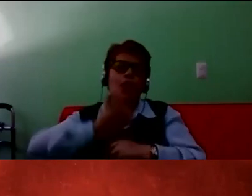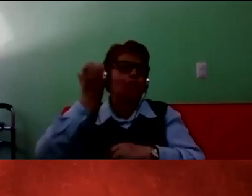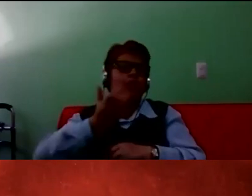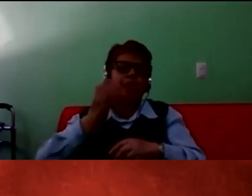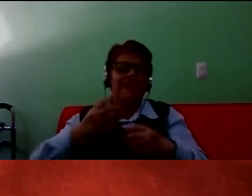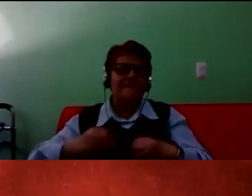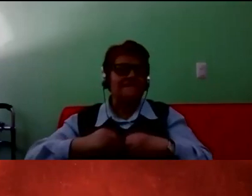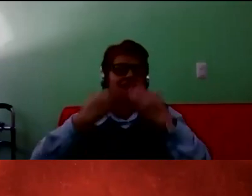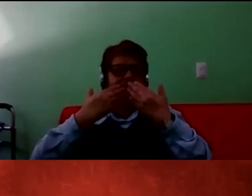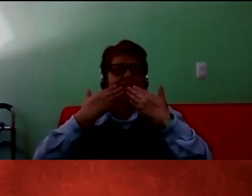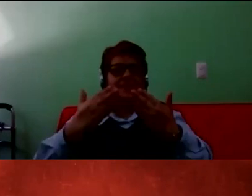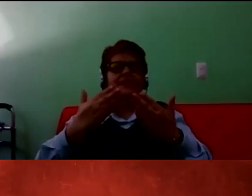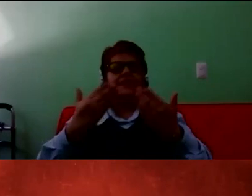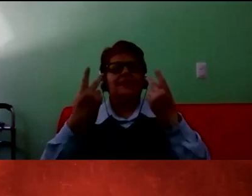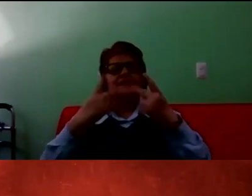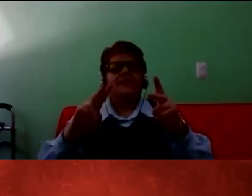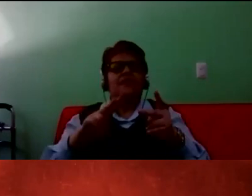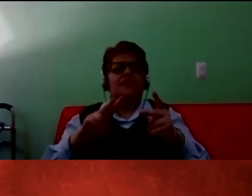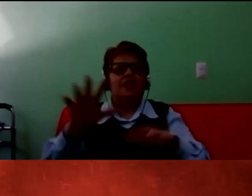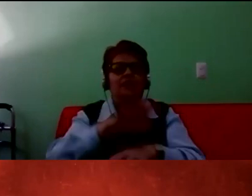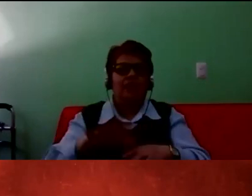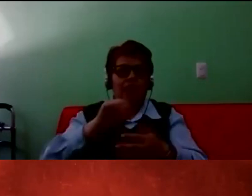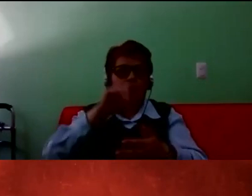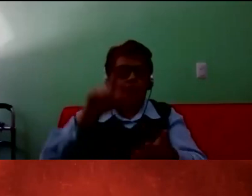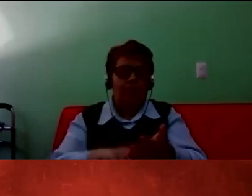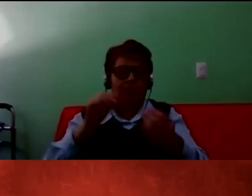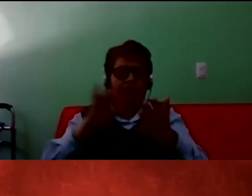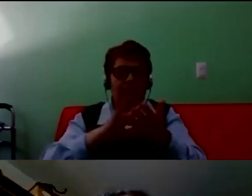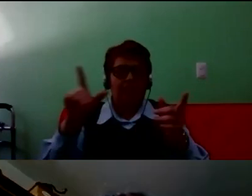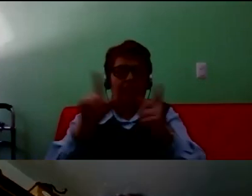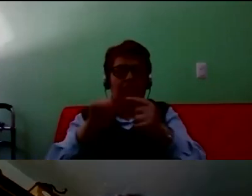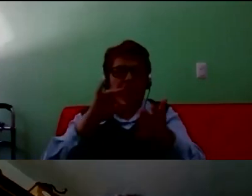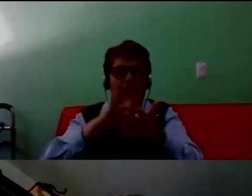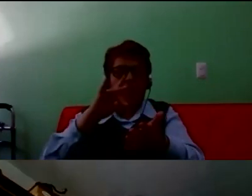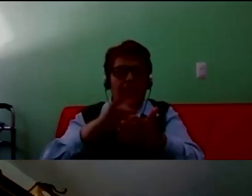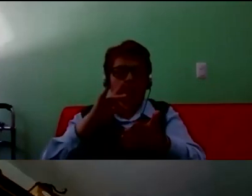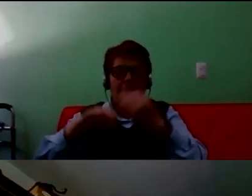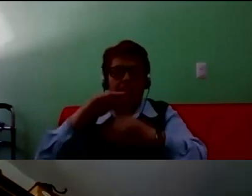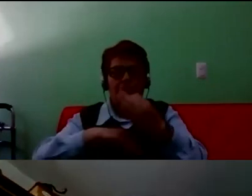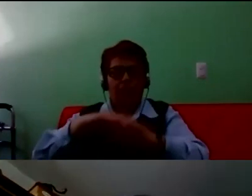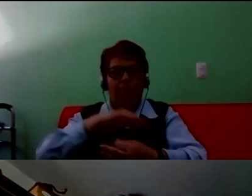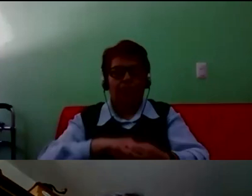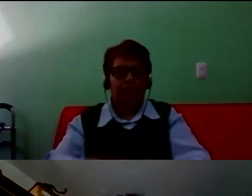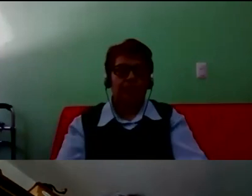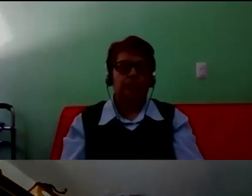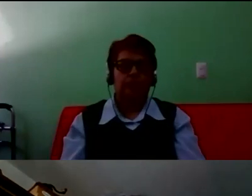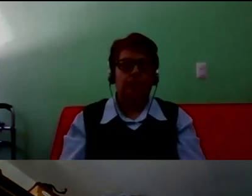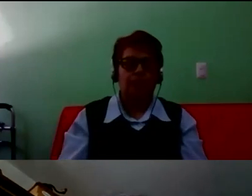espacios culturales independientes. Muchas gracias. Hasta luego. Gracias, diputada. Saludos a todos. Gracias, hasta